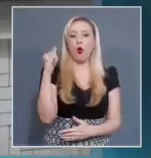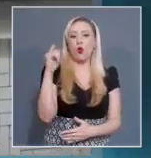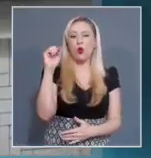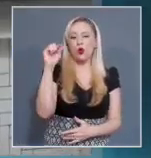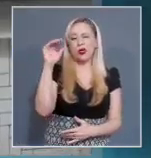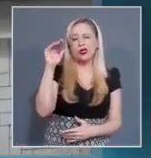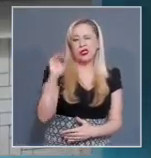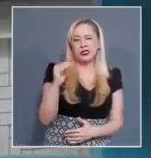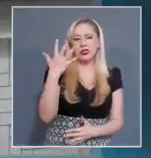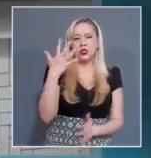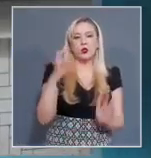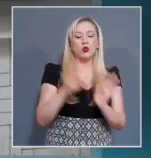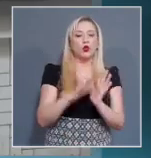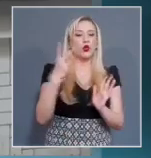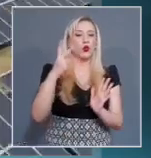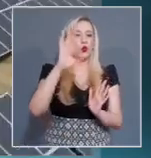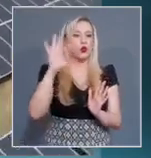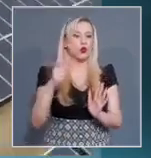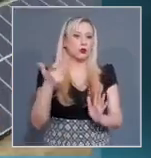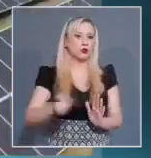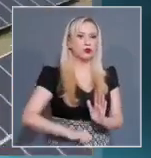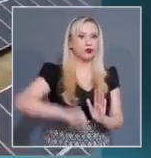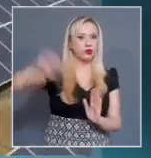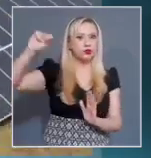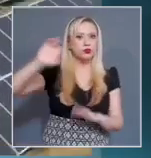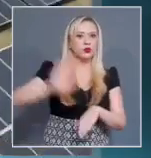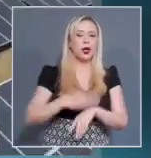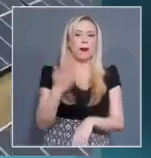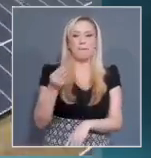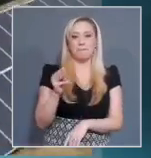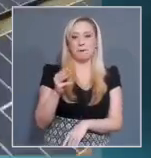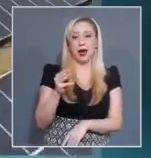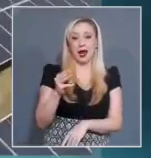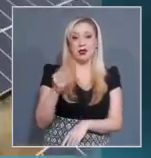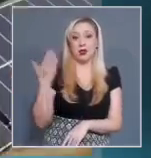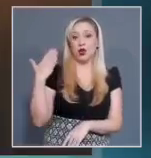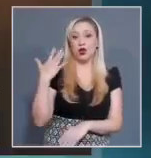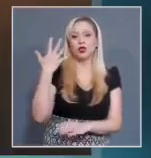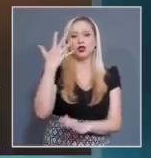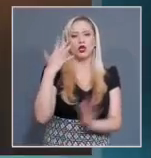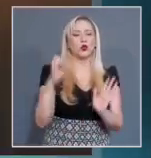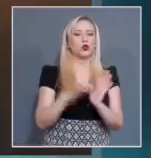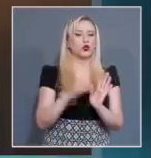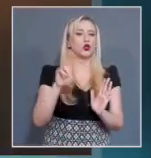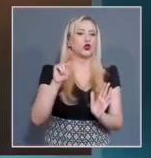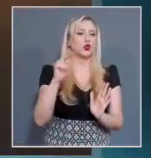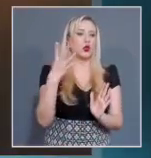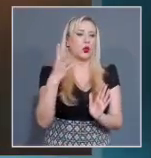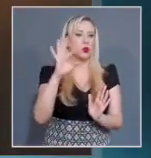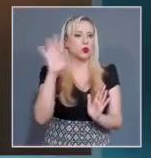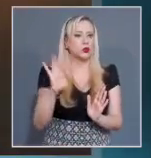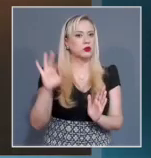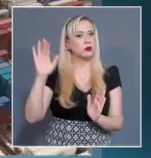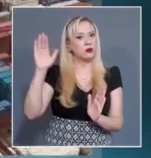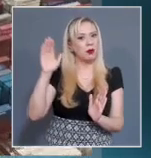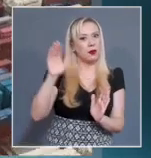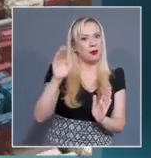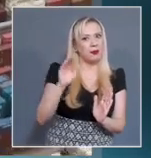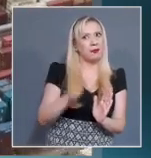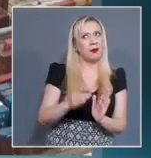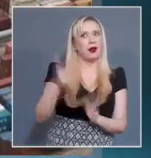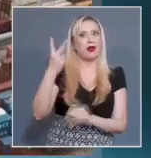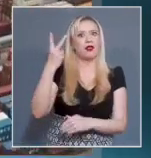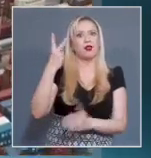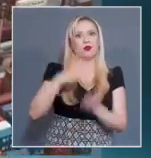5.2%, luego de que en mayo se ubicó en 5.84%, su nivel más bajo desde agosto de 2021. Prevén